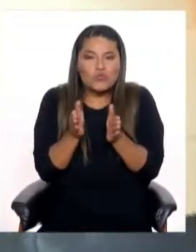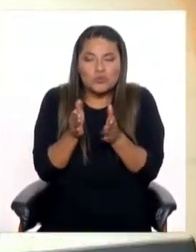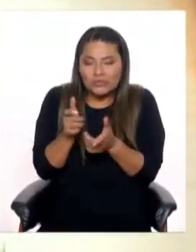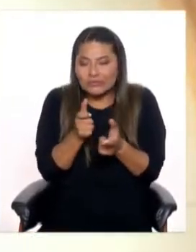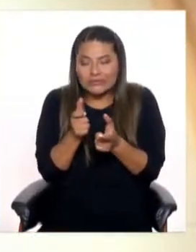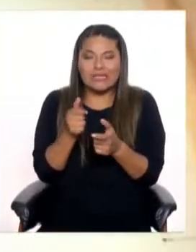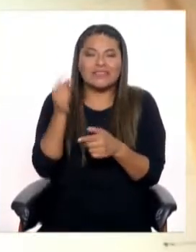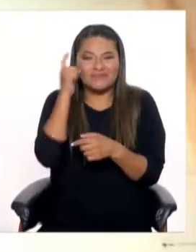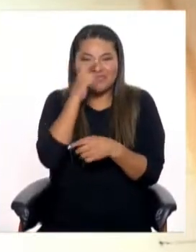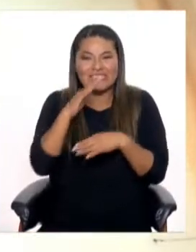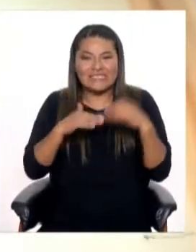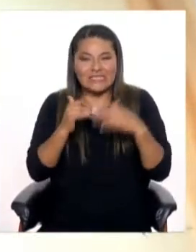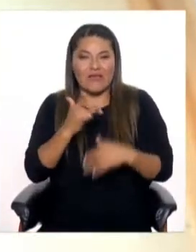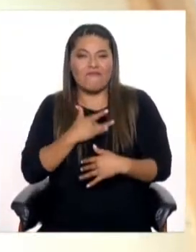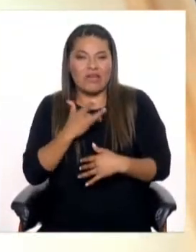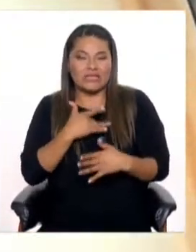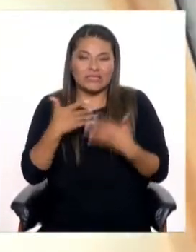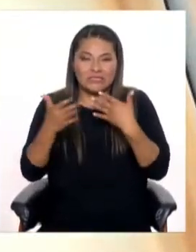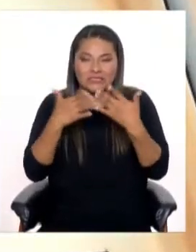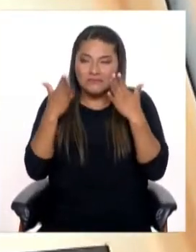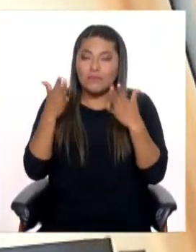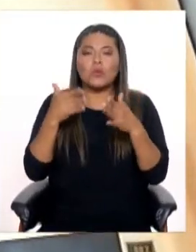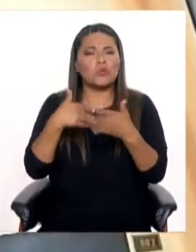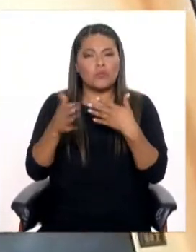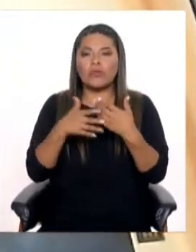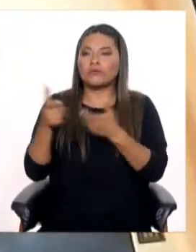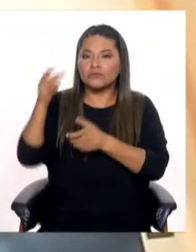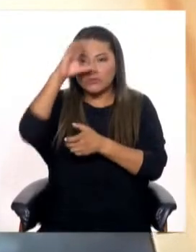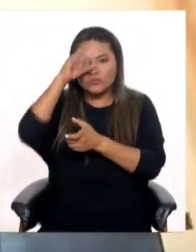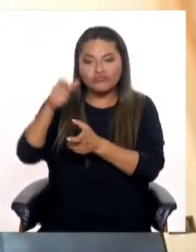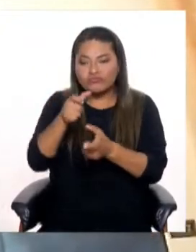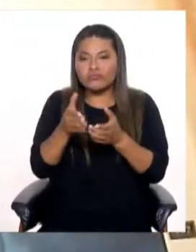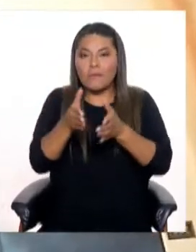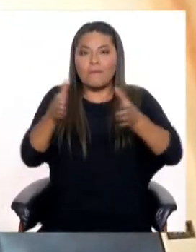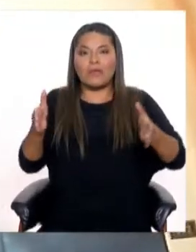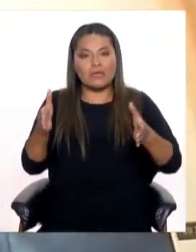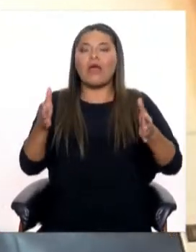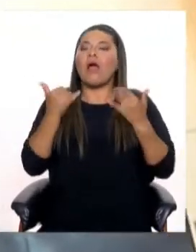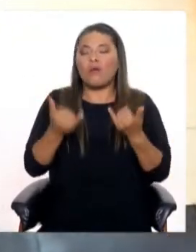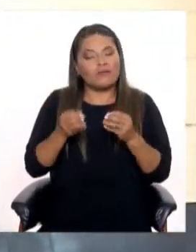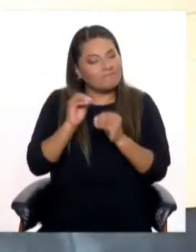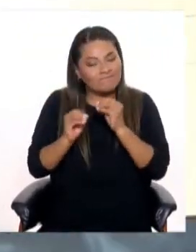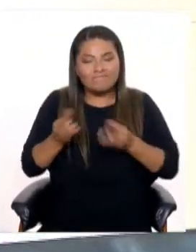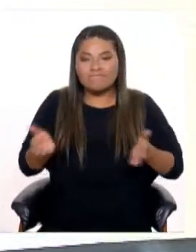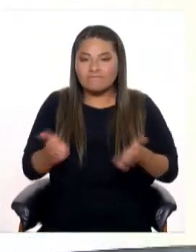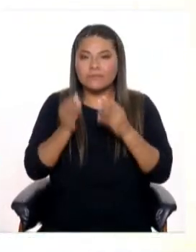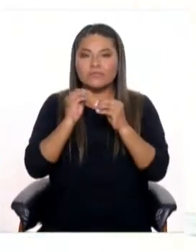Entonces, si bien es cierto, hemos podido desarrollar de manera inmediata, pero es parte de las acciones que estamos tomando, ¿no?